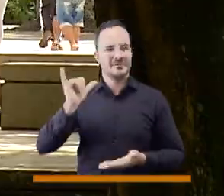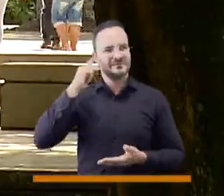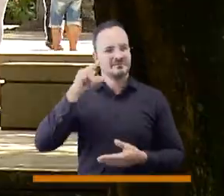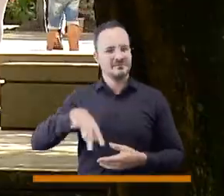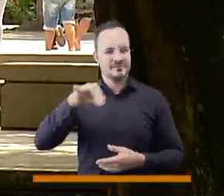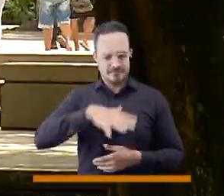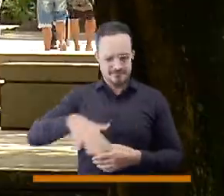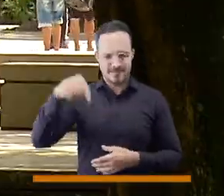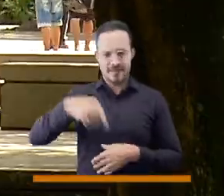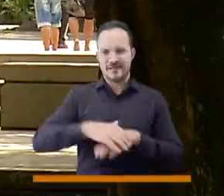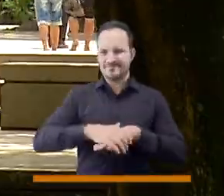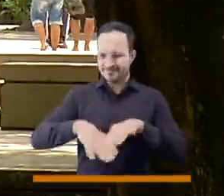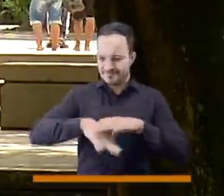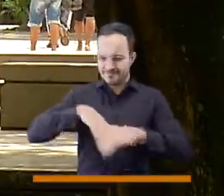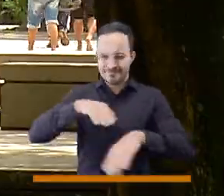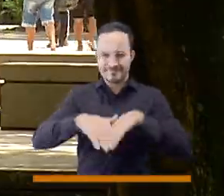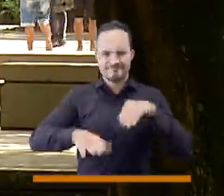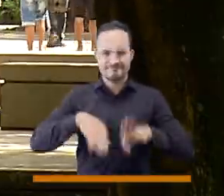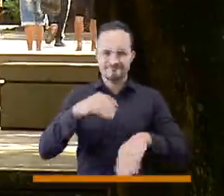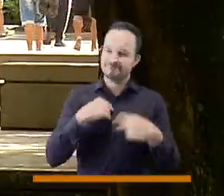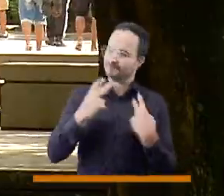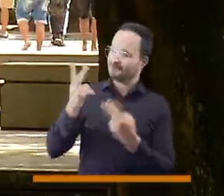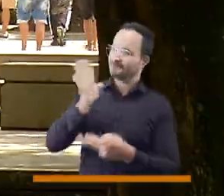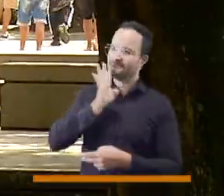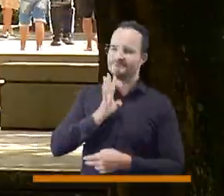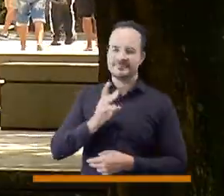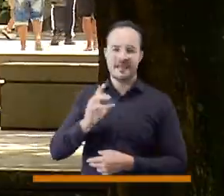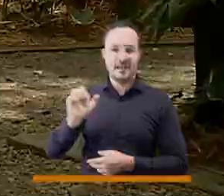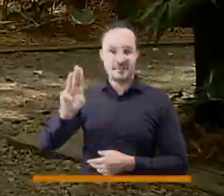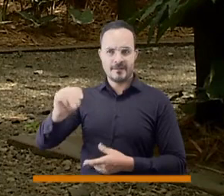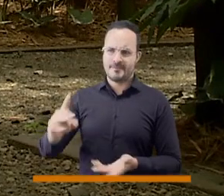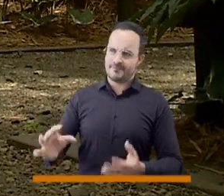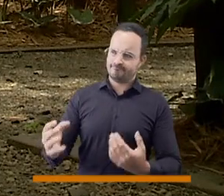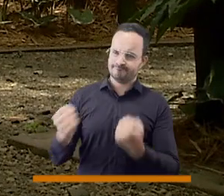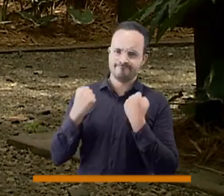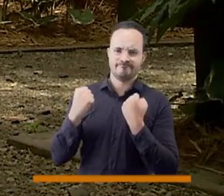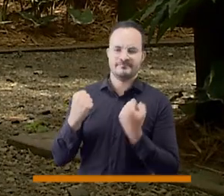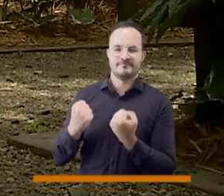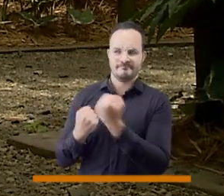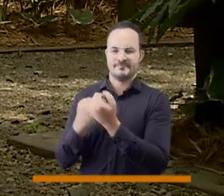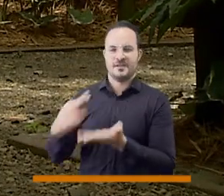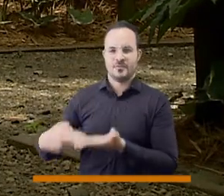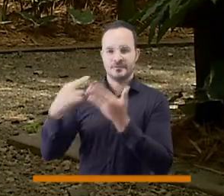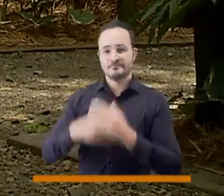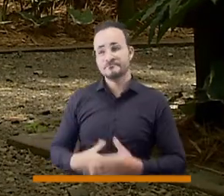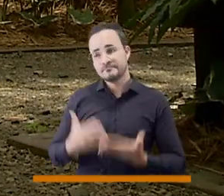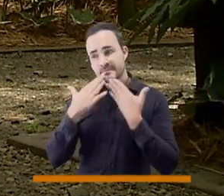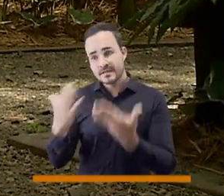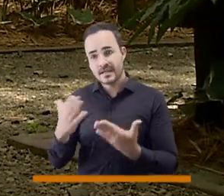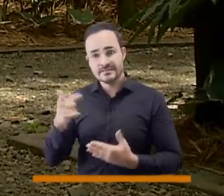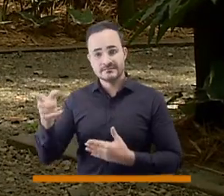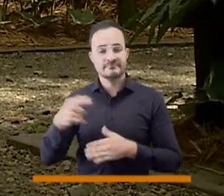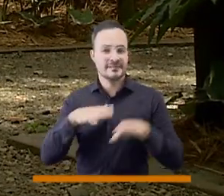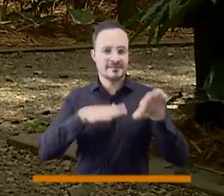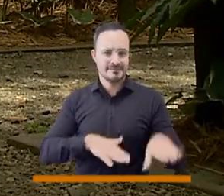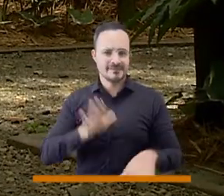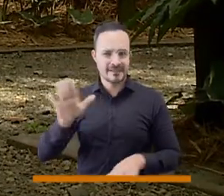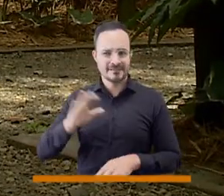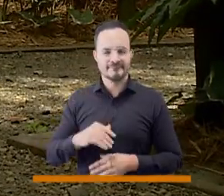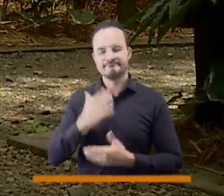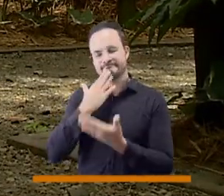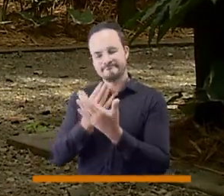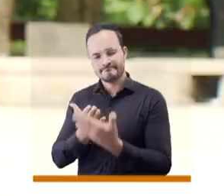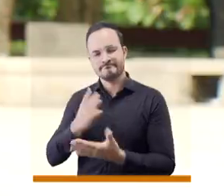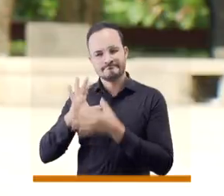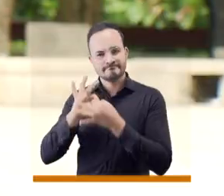recuperarla y por eso decidimos venir hoy aquí a este lugar, porque vamos a recuperar la grandeza de EPM. Representante Juan Espinal, muchísimas